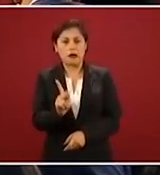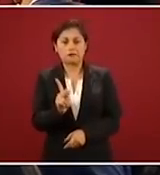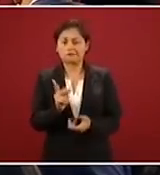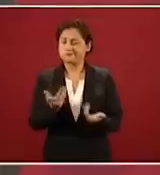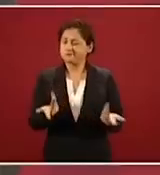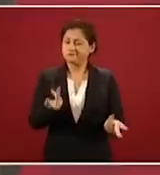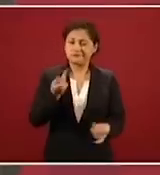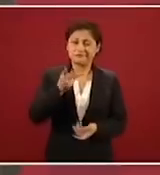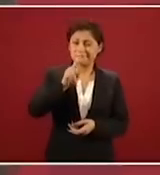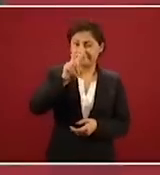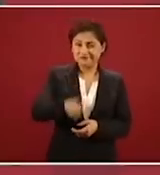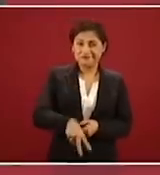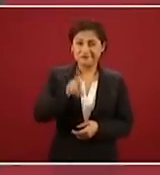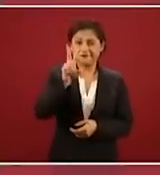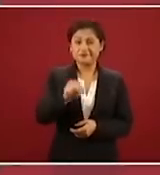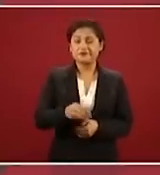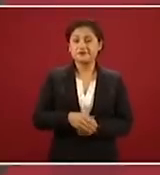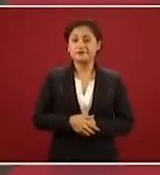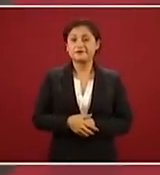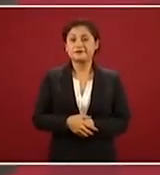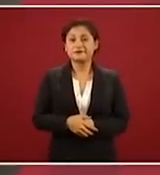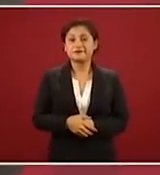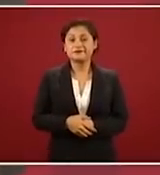Entonces, no es crecer